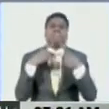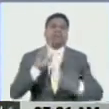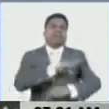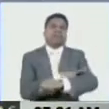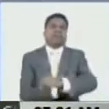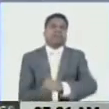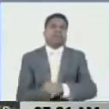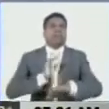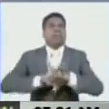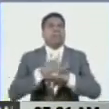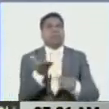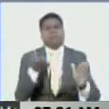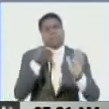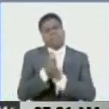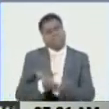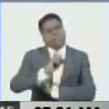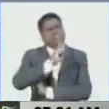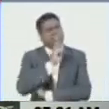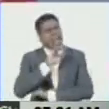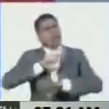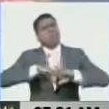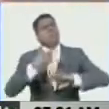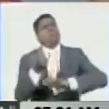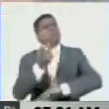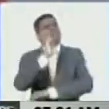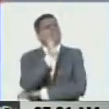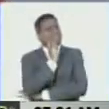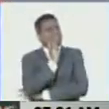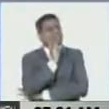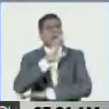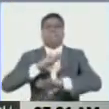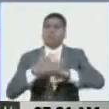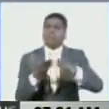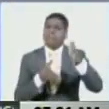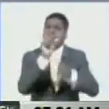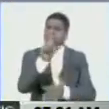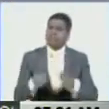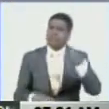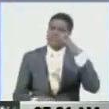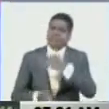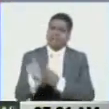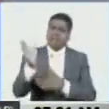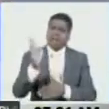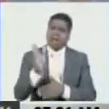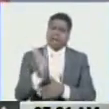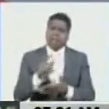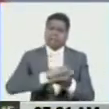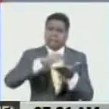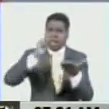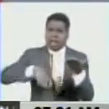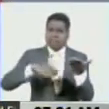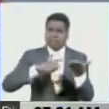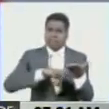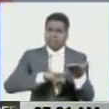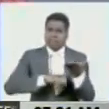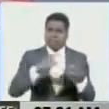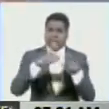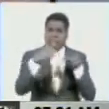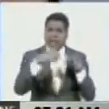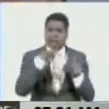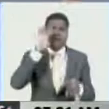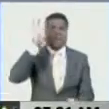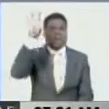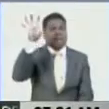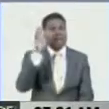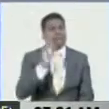vitalidad, ¿por qué se dan esas movilizaciones tan extraordinarias? ¿Por qué la gente sale a inscribirse en el carnet de la